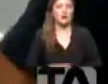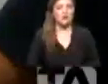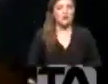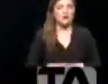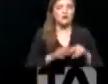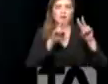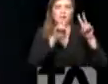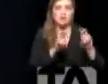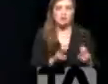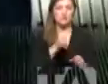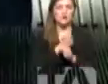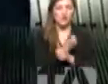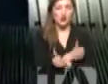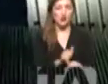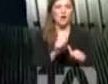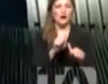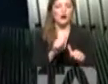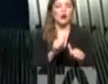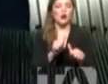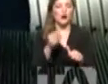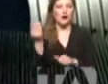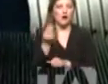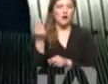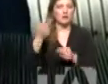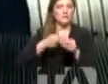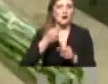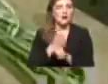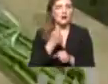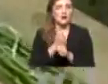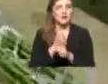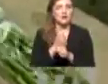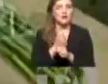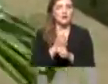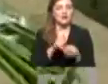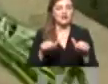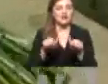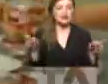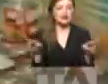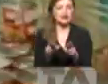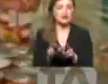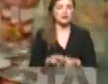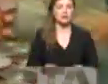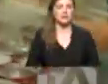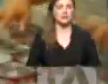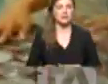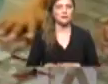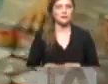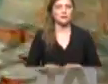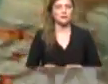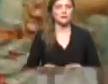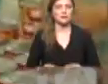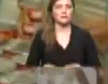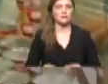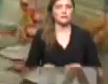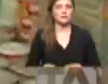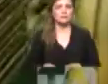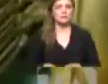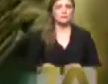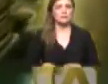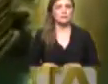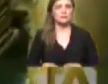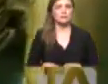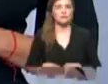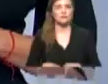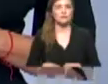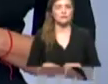temas como los trabajadores autónomos, la empleabilidad juvenil y la simplificación de trámites. En Quito, María Gracia Acosta, 24